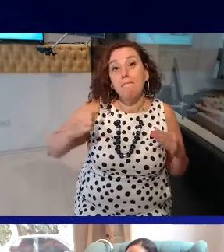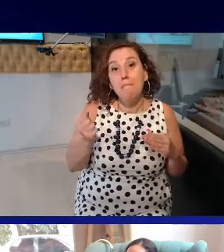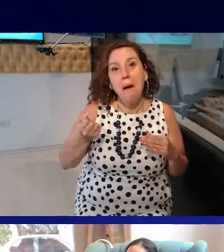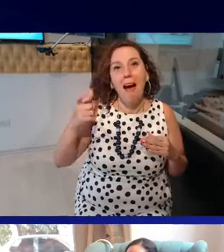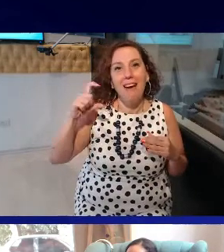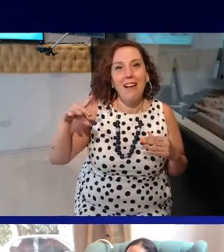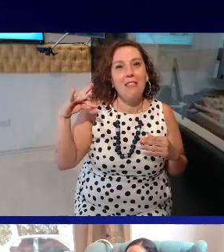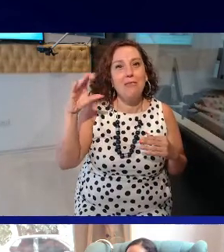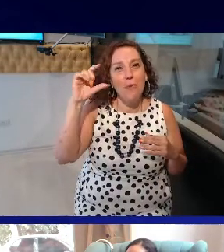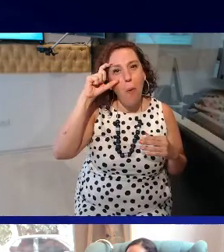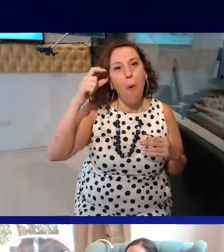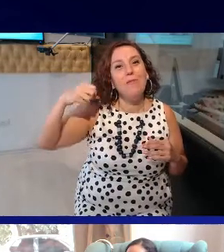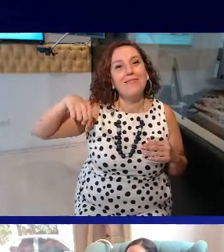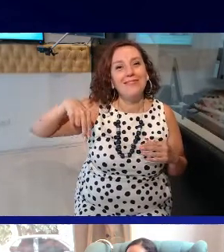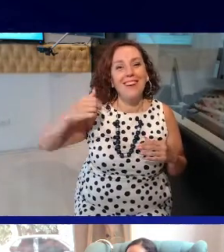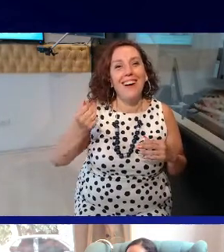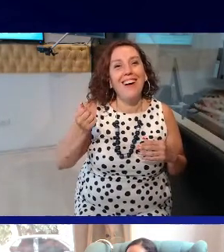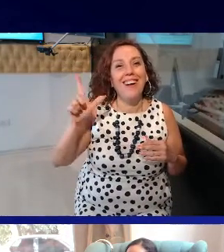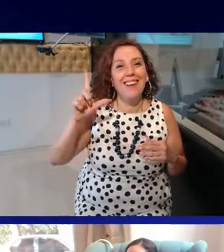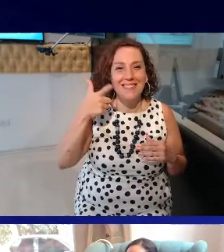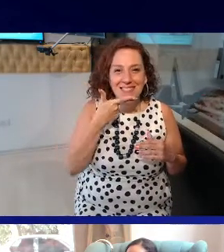salida? Estuvo buena. Muy buena.